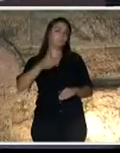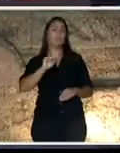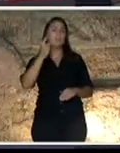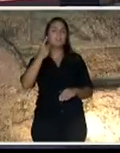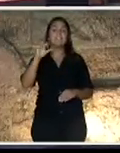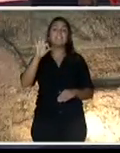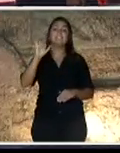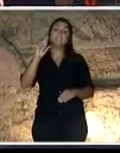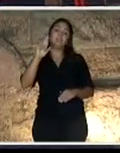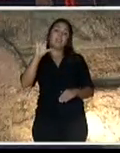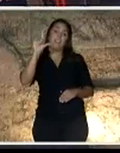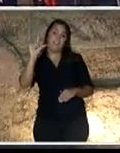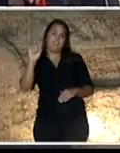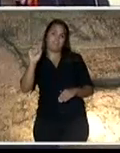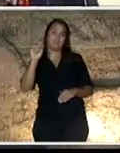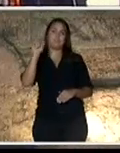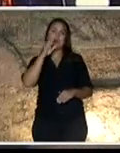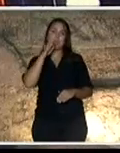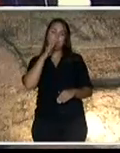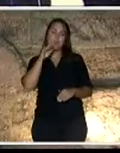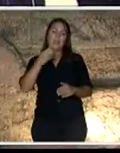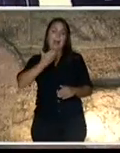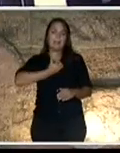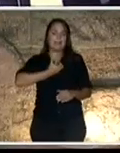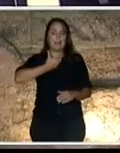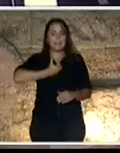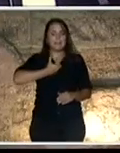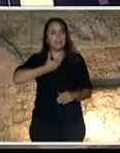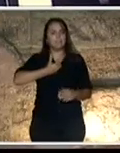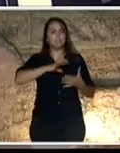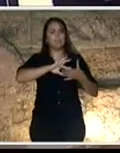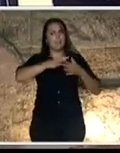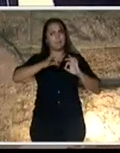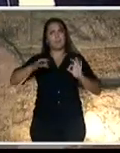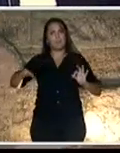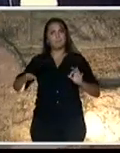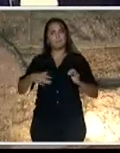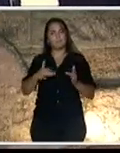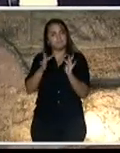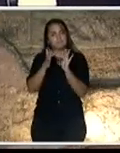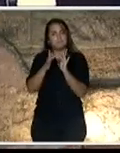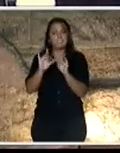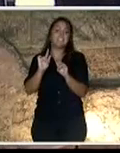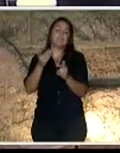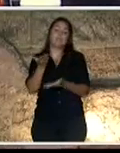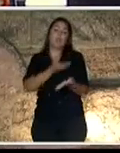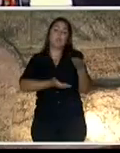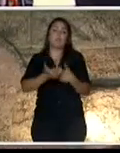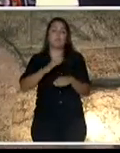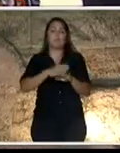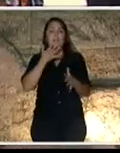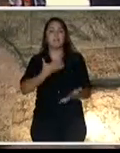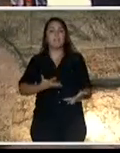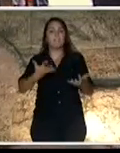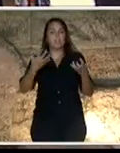Siruela, donde la amistad entre sus sucesivos alcaldes ha prevalecido, así como la colaboración para beneficio del